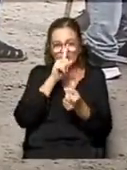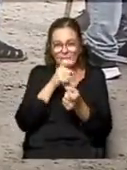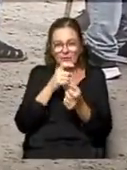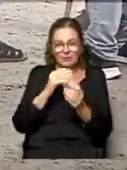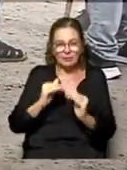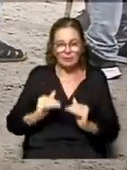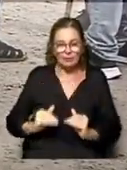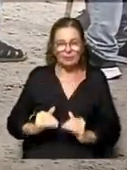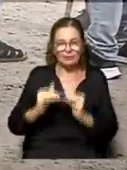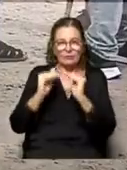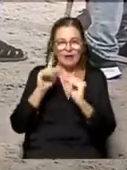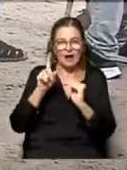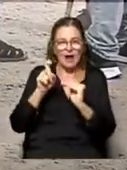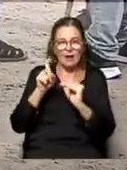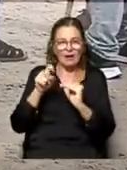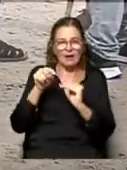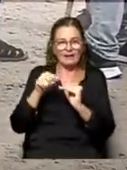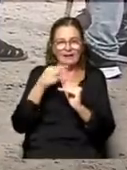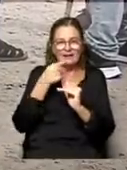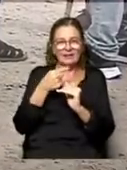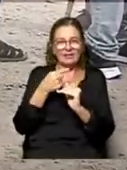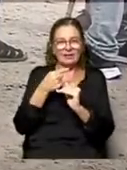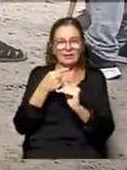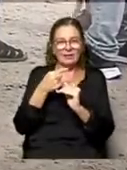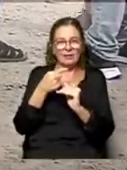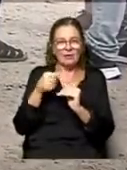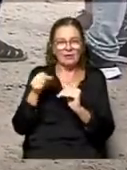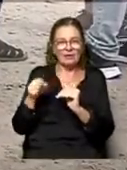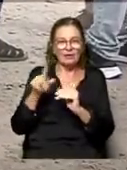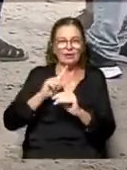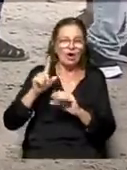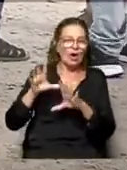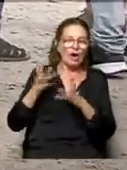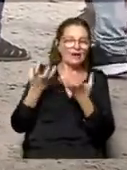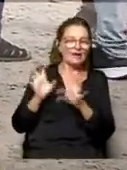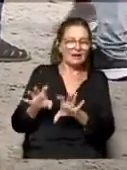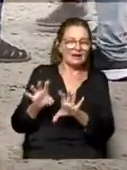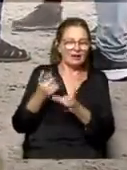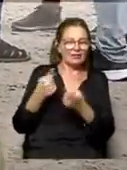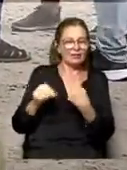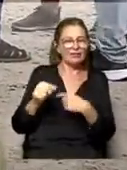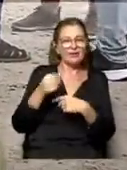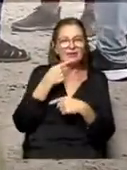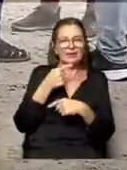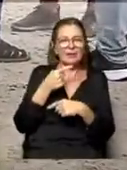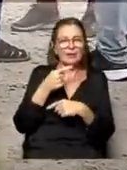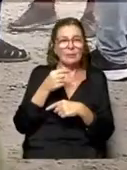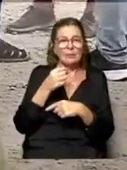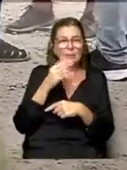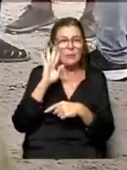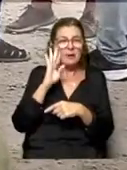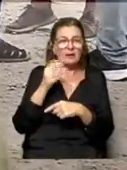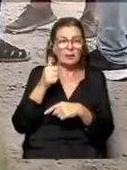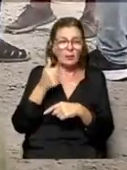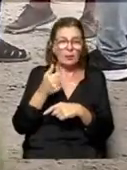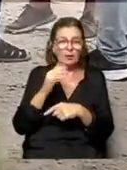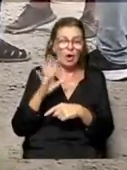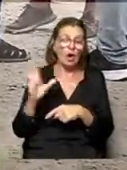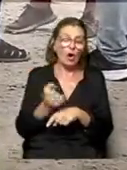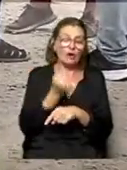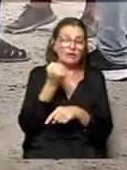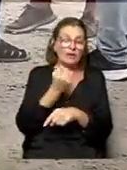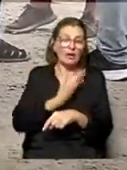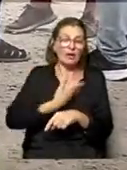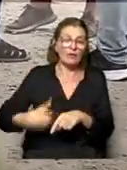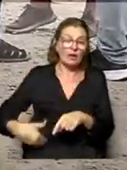inunde, y ahí fue donde se negó esta coalición. Entonces me parece que es legítimo, intentan reconquistar el